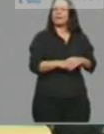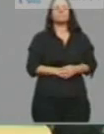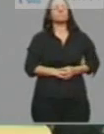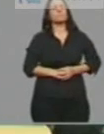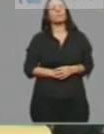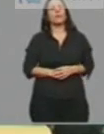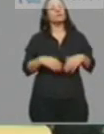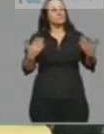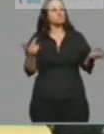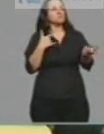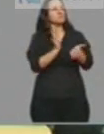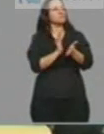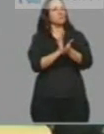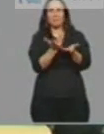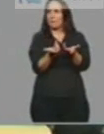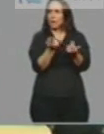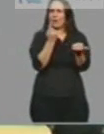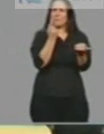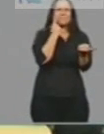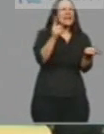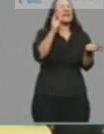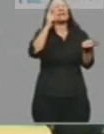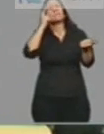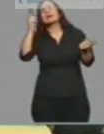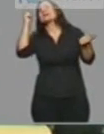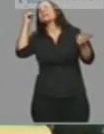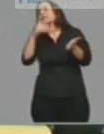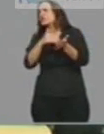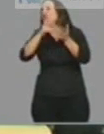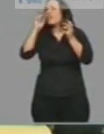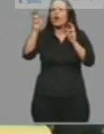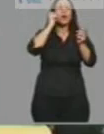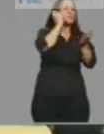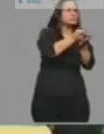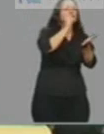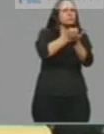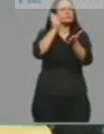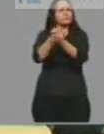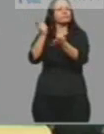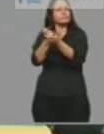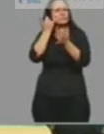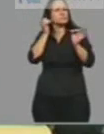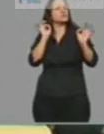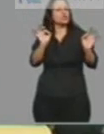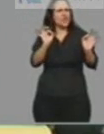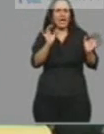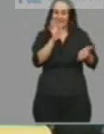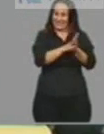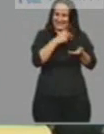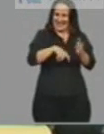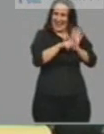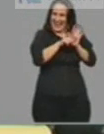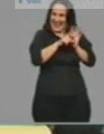tal que ya hemos pagado miles de millones de dólares de títulos emitidos con legislación local